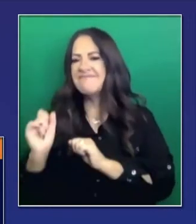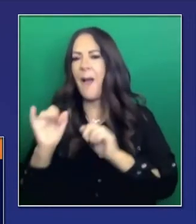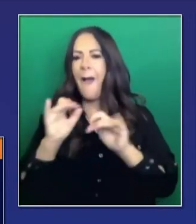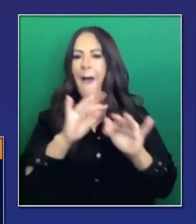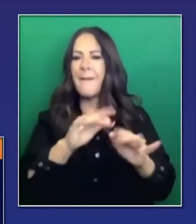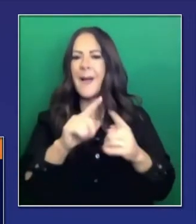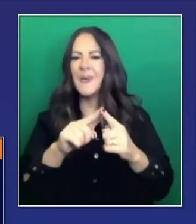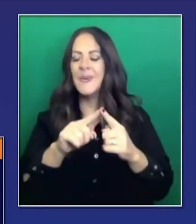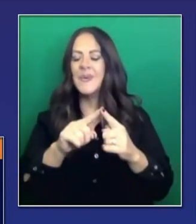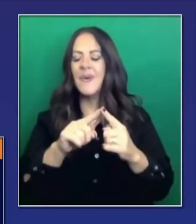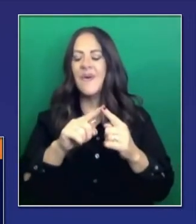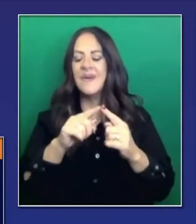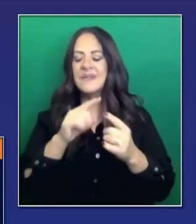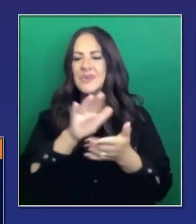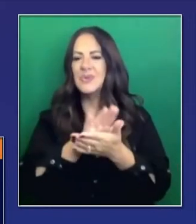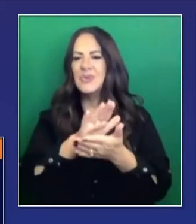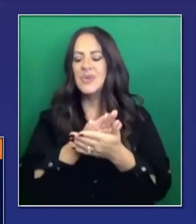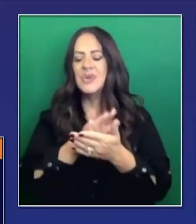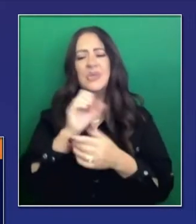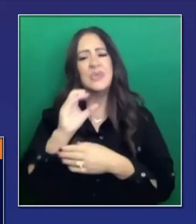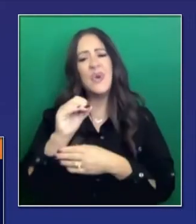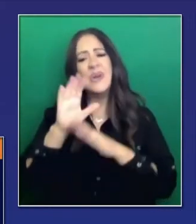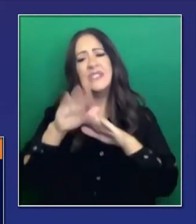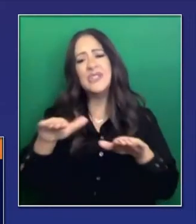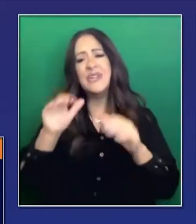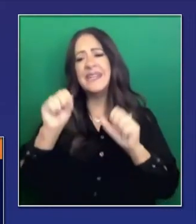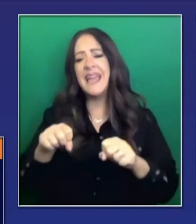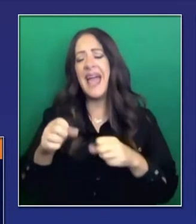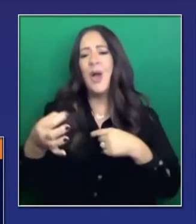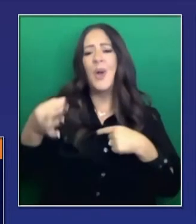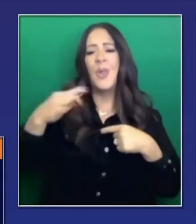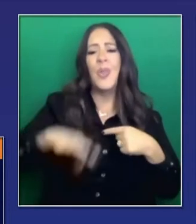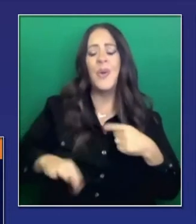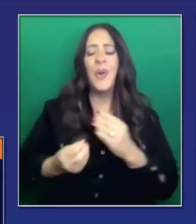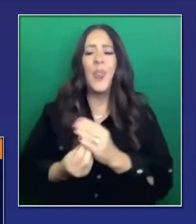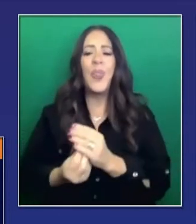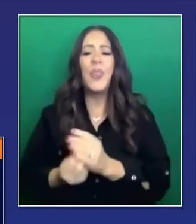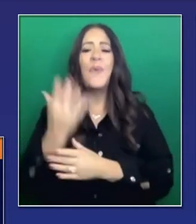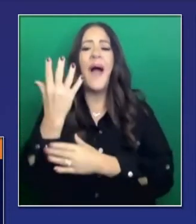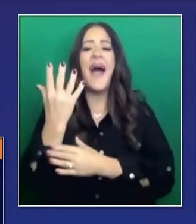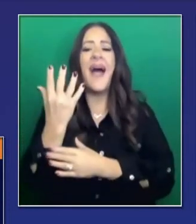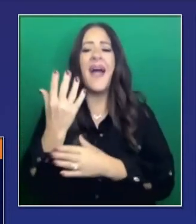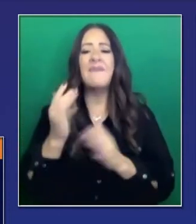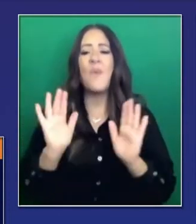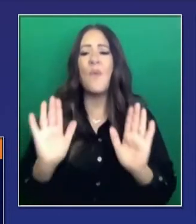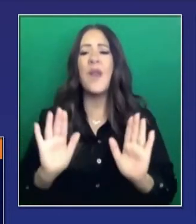a aprendizaje en persona por todos los beneficios emotivos? Este es el plan.